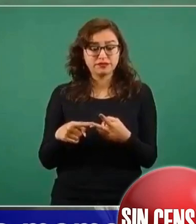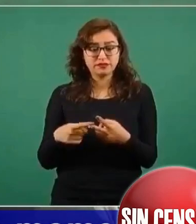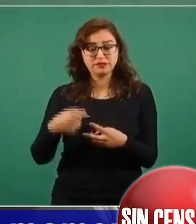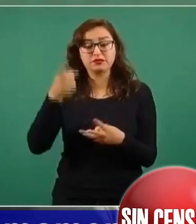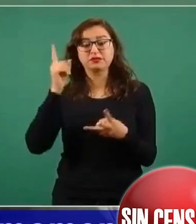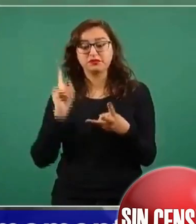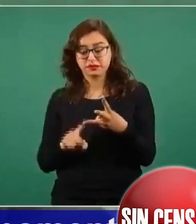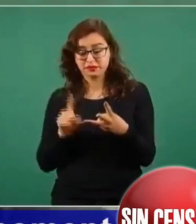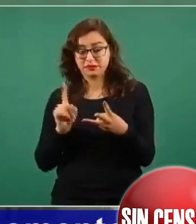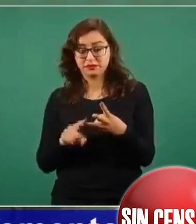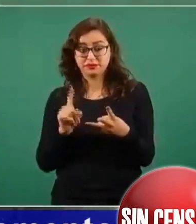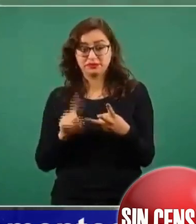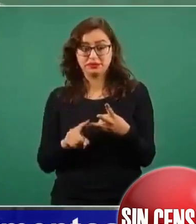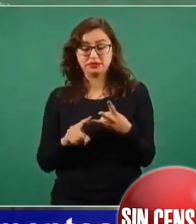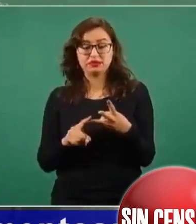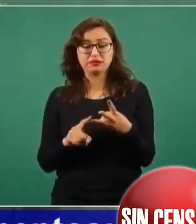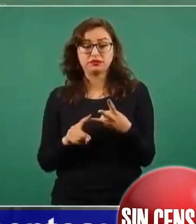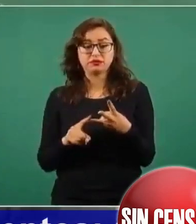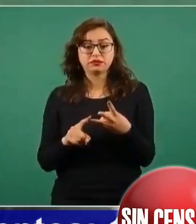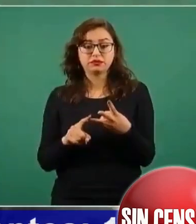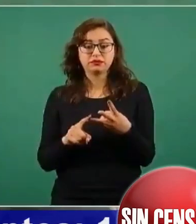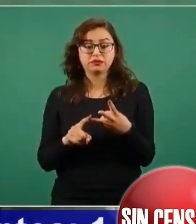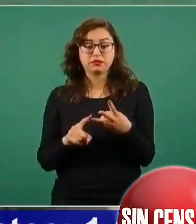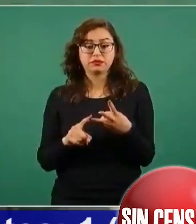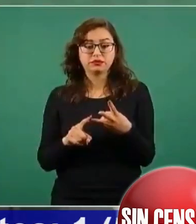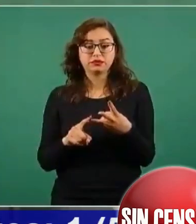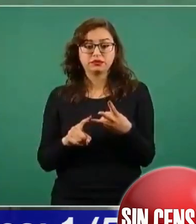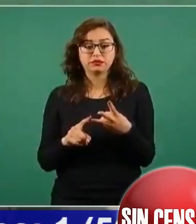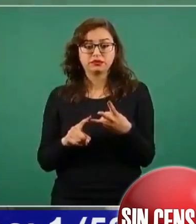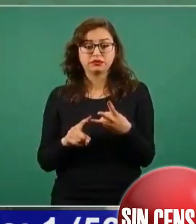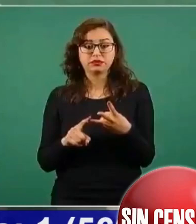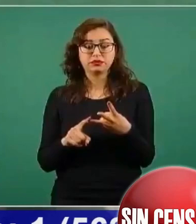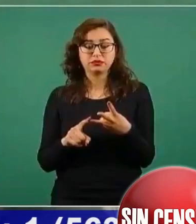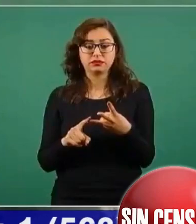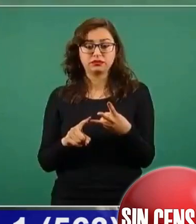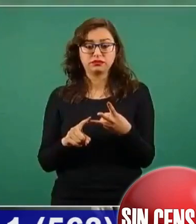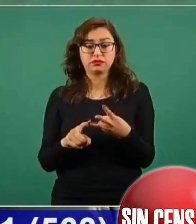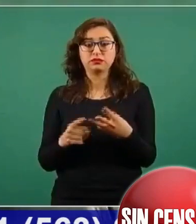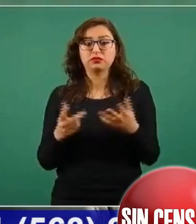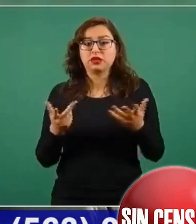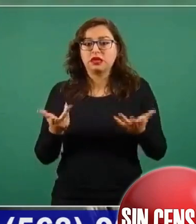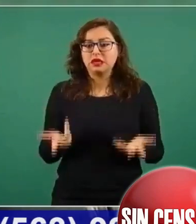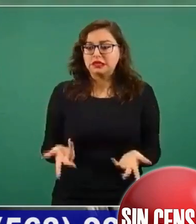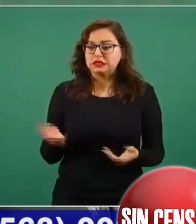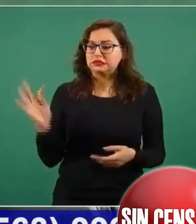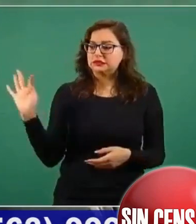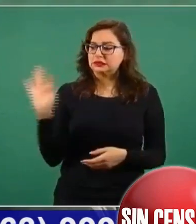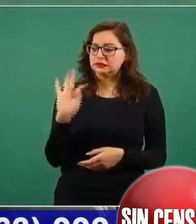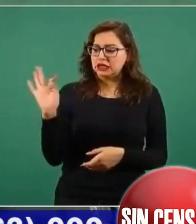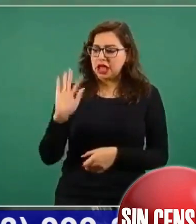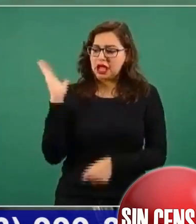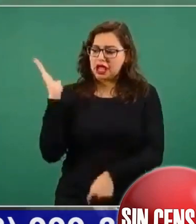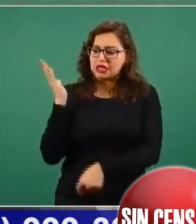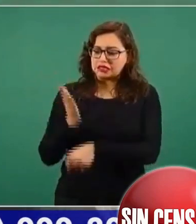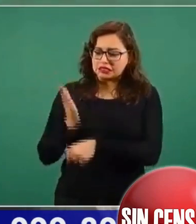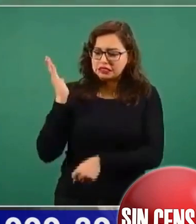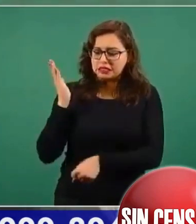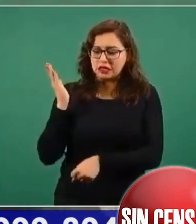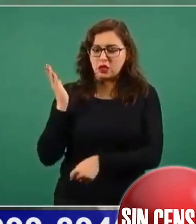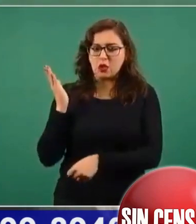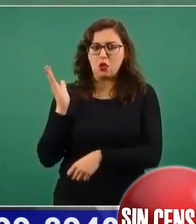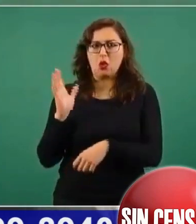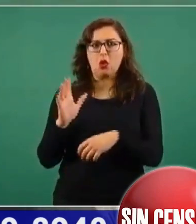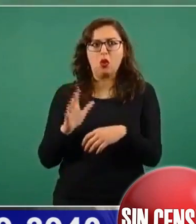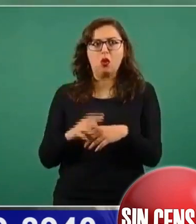sí, pero a lo mejor, que muchas de las personas dicen, a lo mejor la sentencia o la sanción, imagínate,